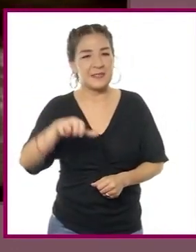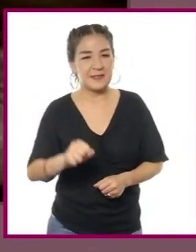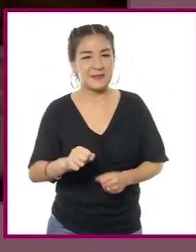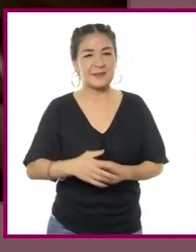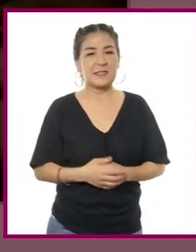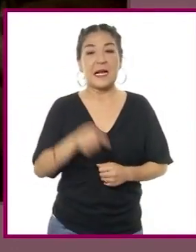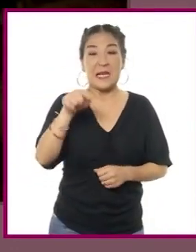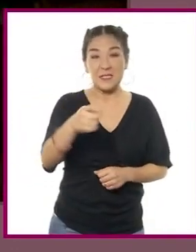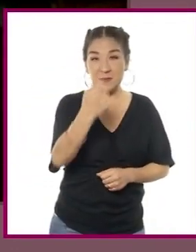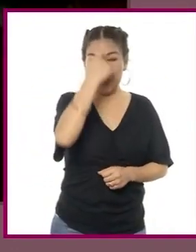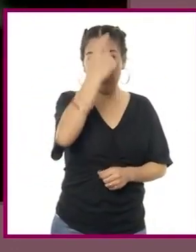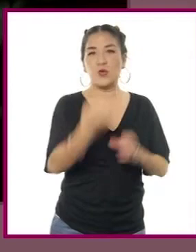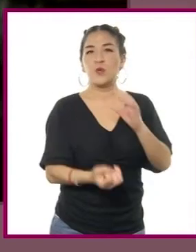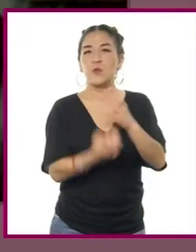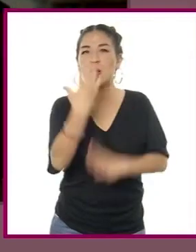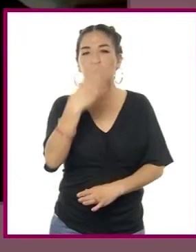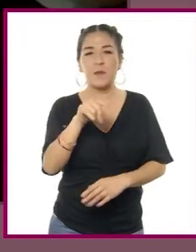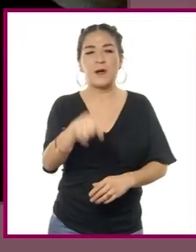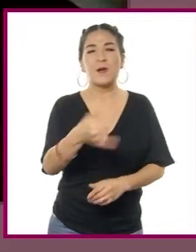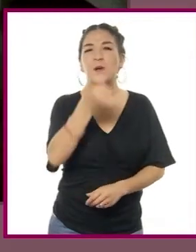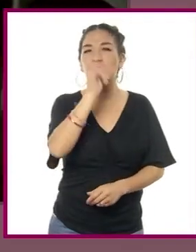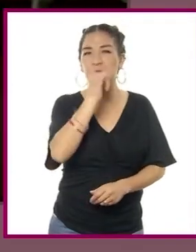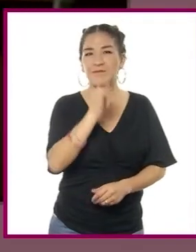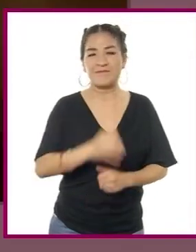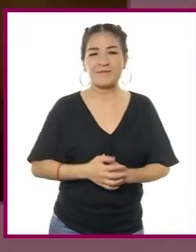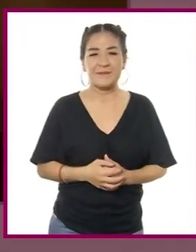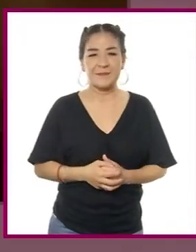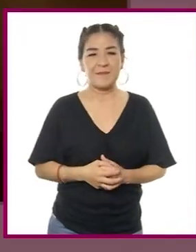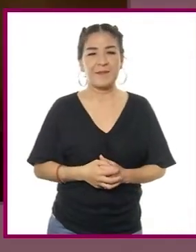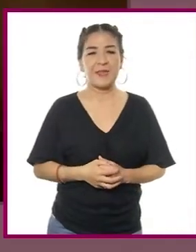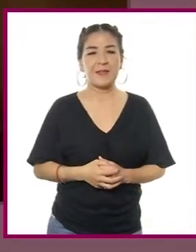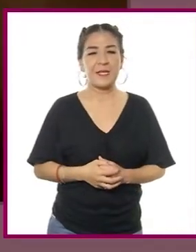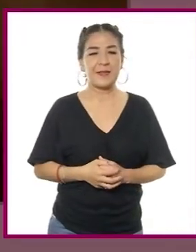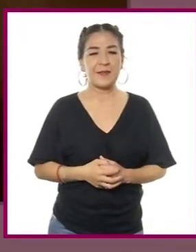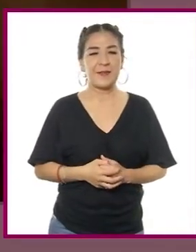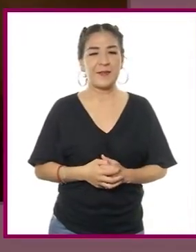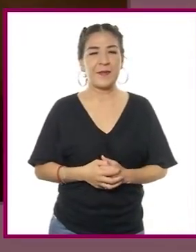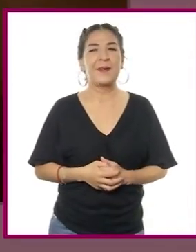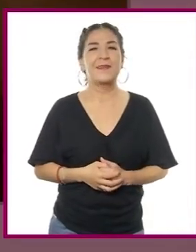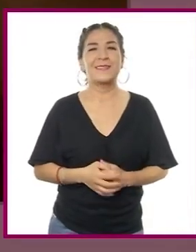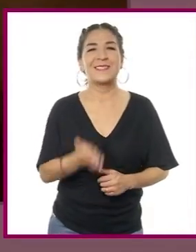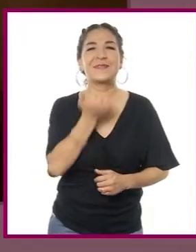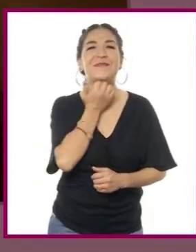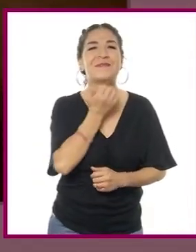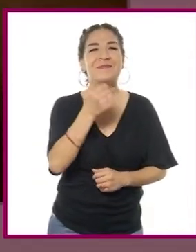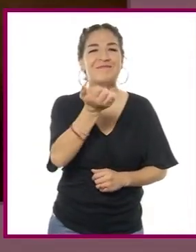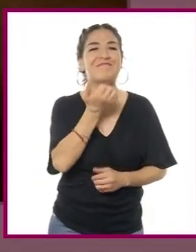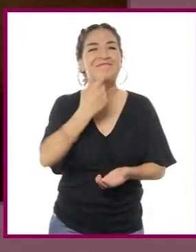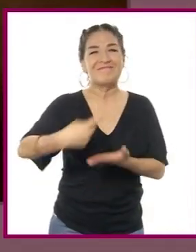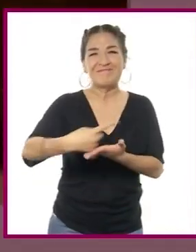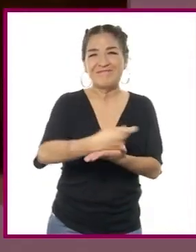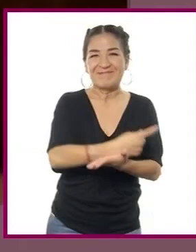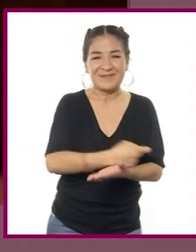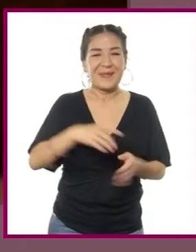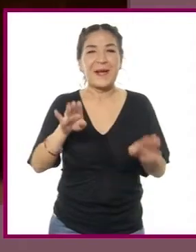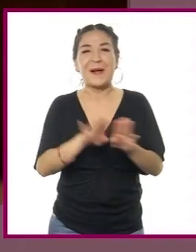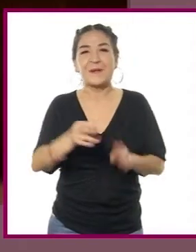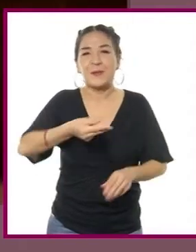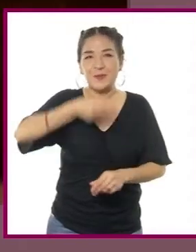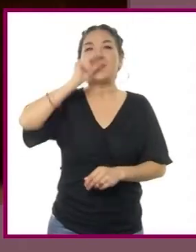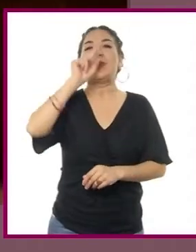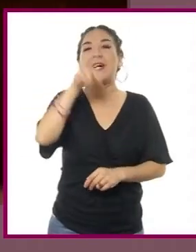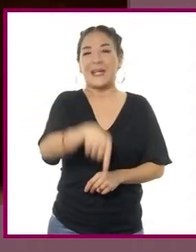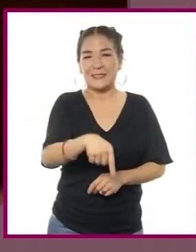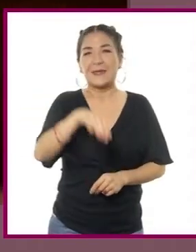Se creó entonces una nueva bebida, el mezcal, cuya producción se comercializó en toda la Nueva